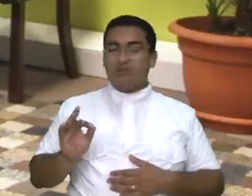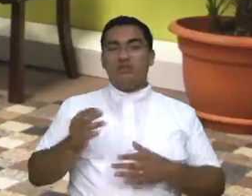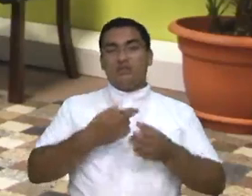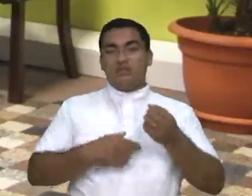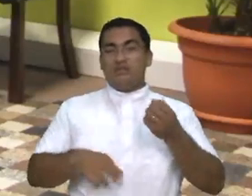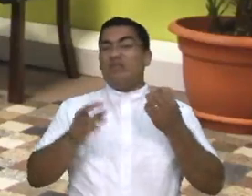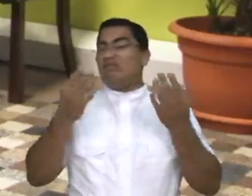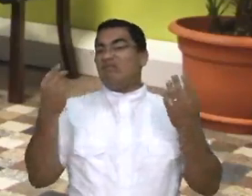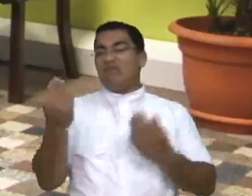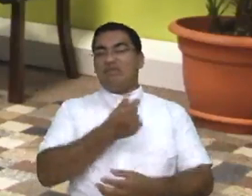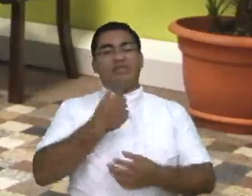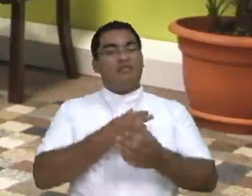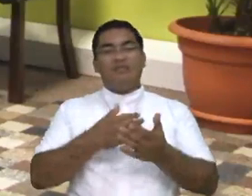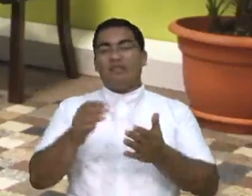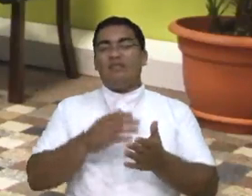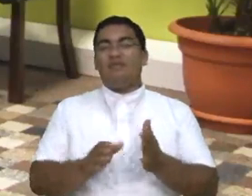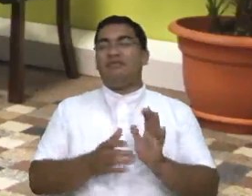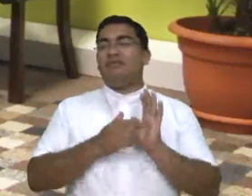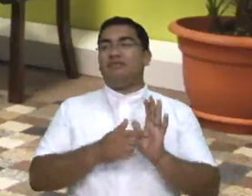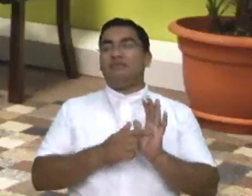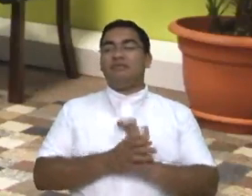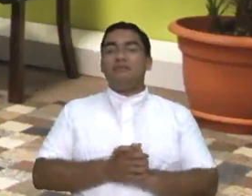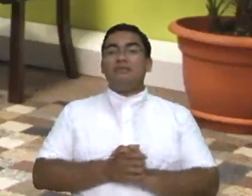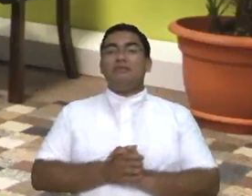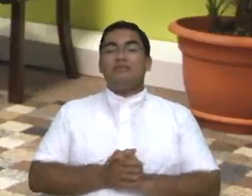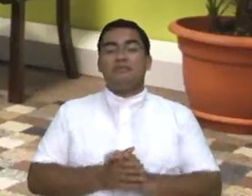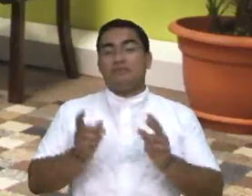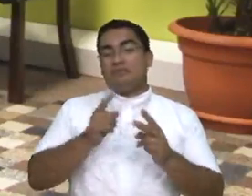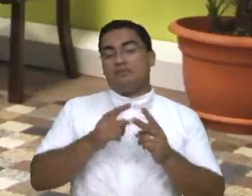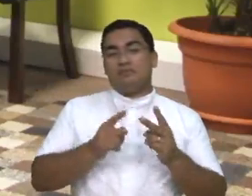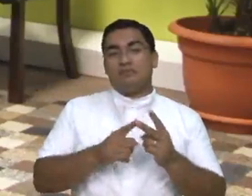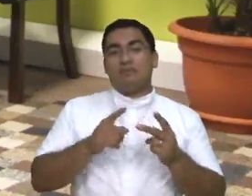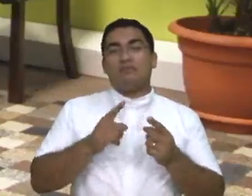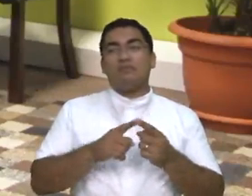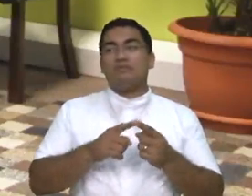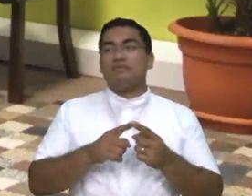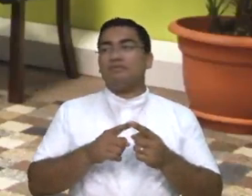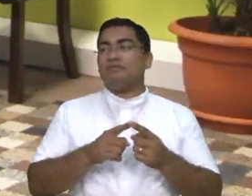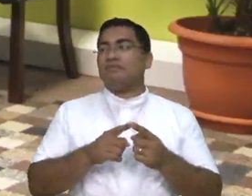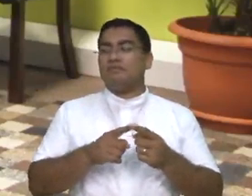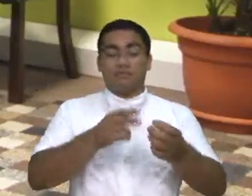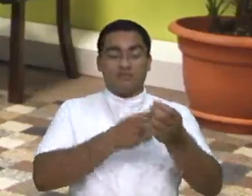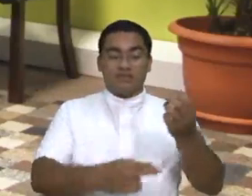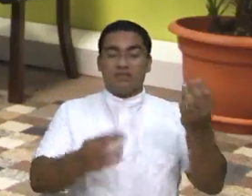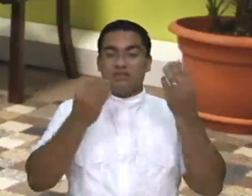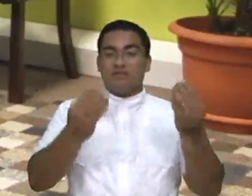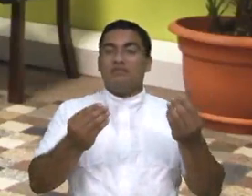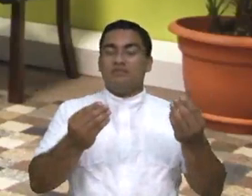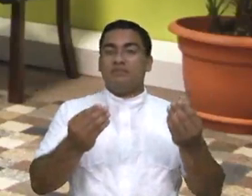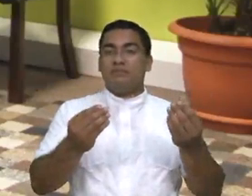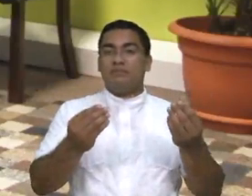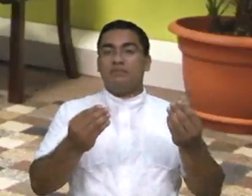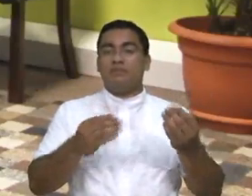con mucha facilidad de manera interna. En este caso, se pueden ver dos cosas. Uno, si es muy grande el sangrado en el estómago, van